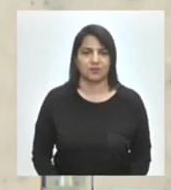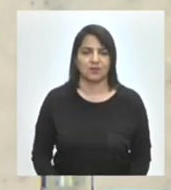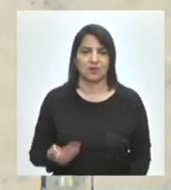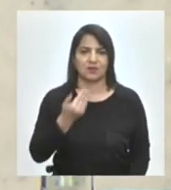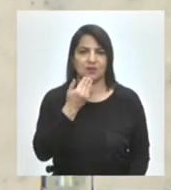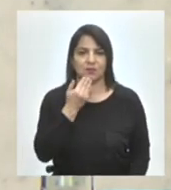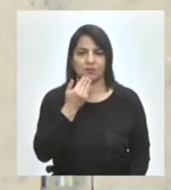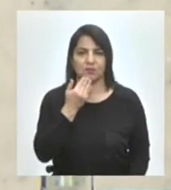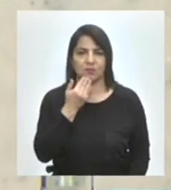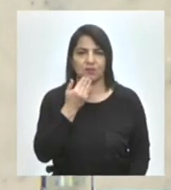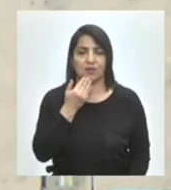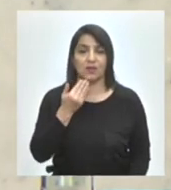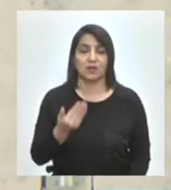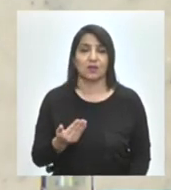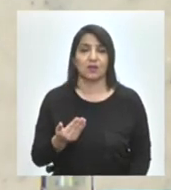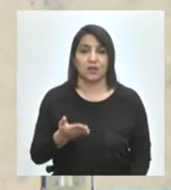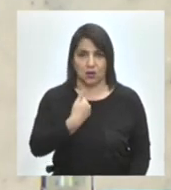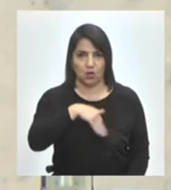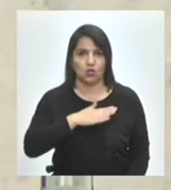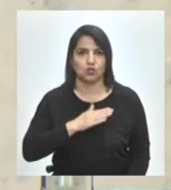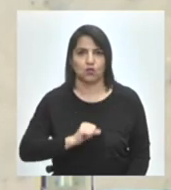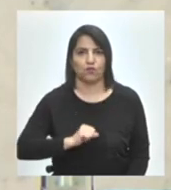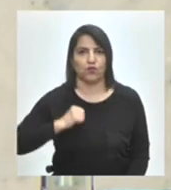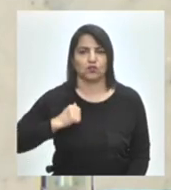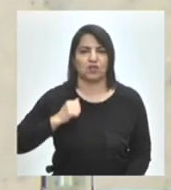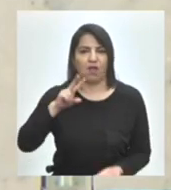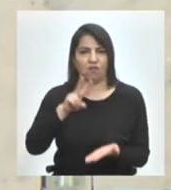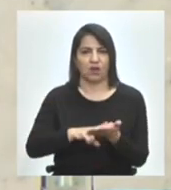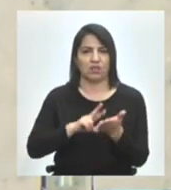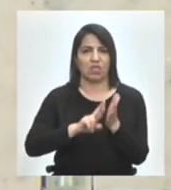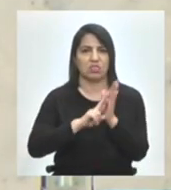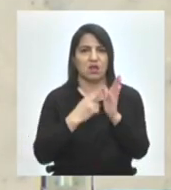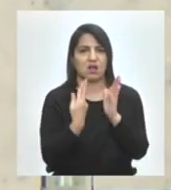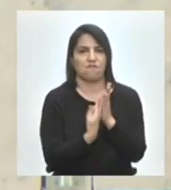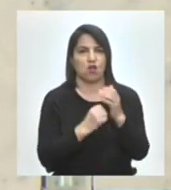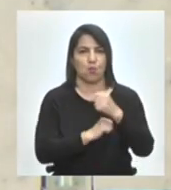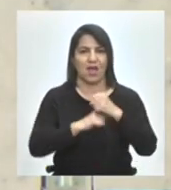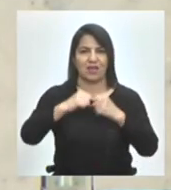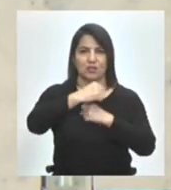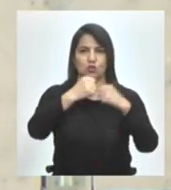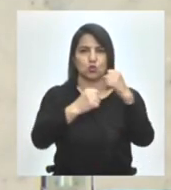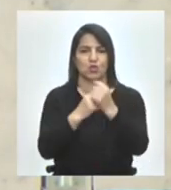También debemos estar disponibles para una verdadera reforma estructural